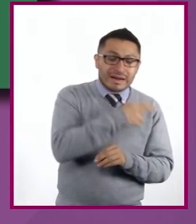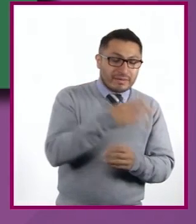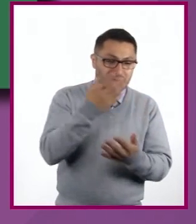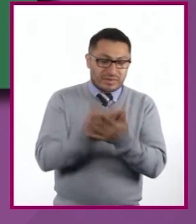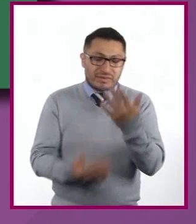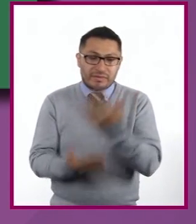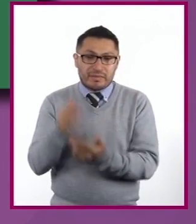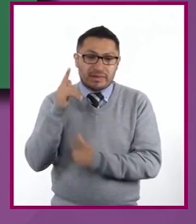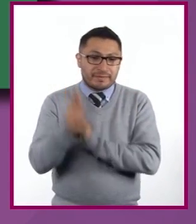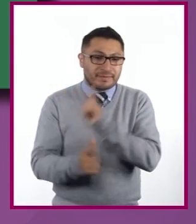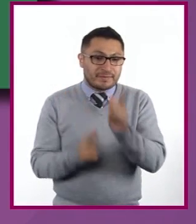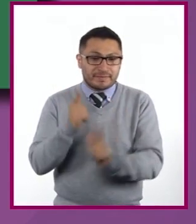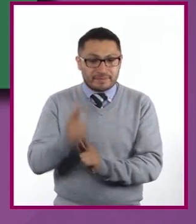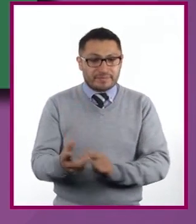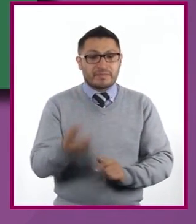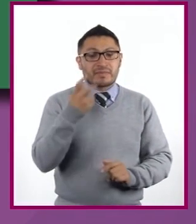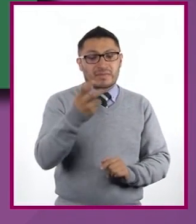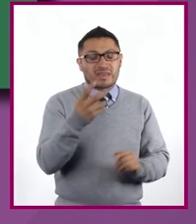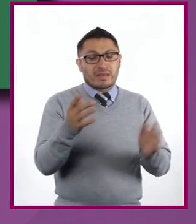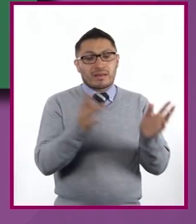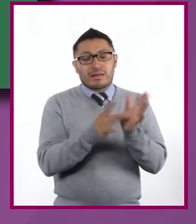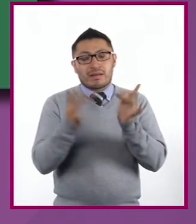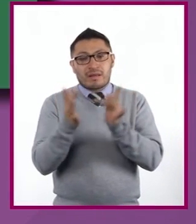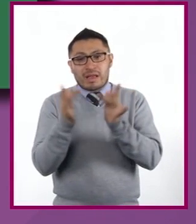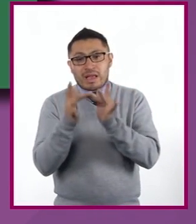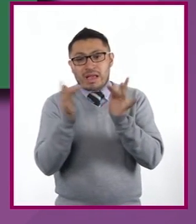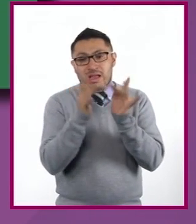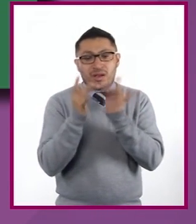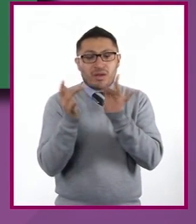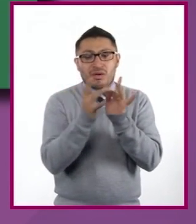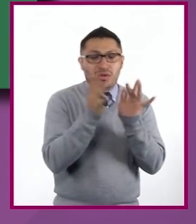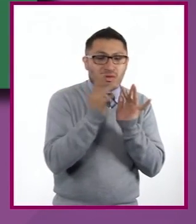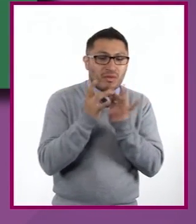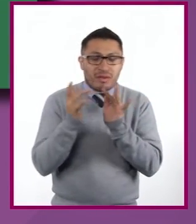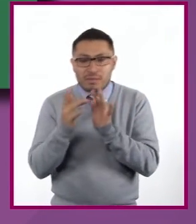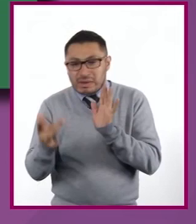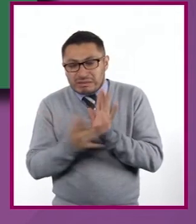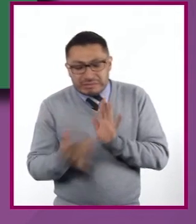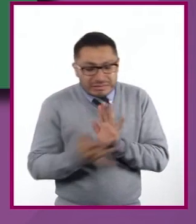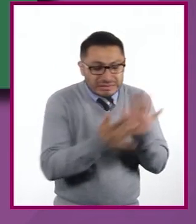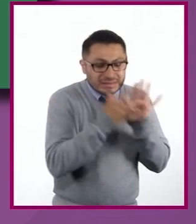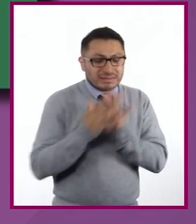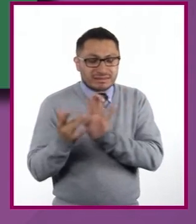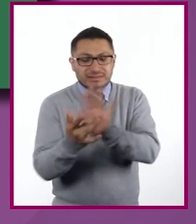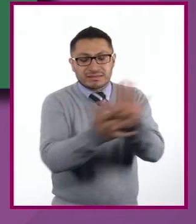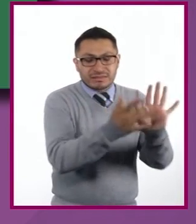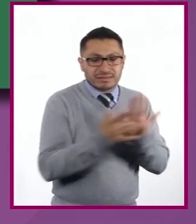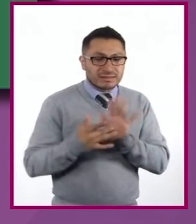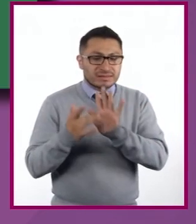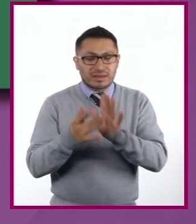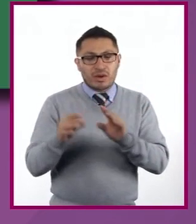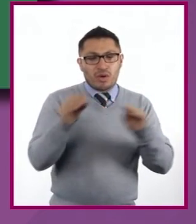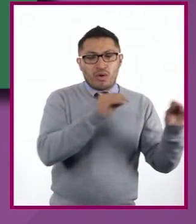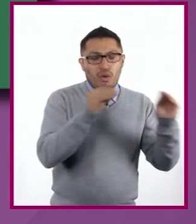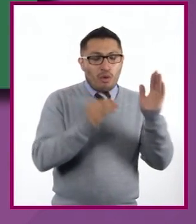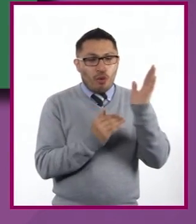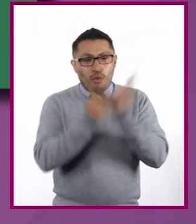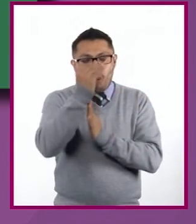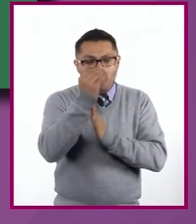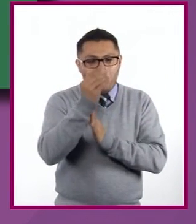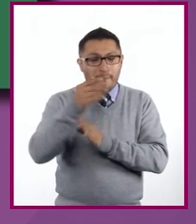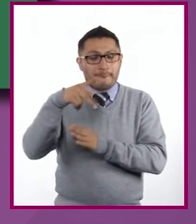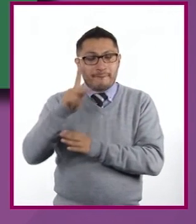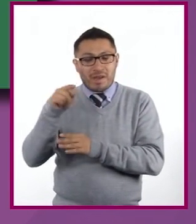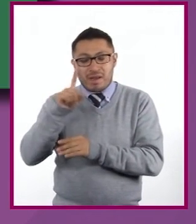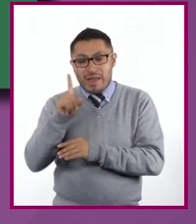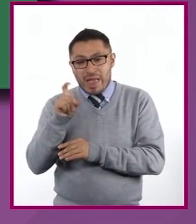mano. Debido a la transmisión de calor, la velocidad con que se mueven las moléculas de la mano aumenta, mientras que la velocidad de